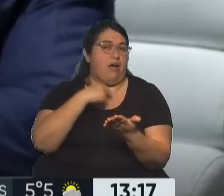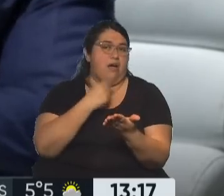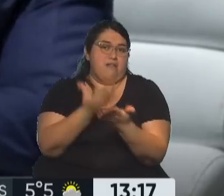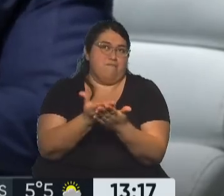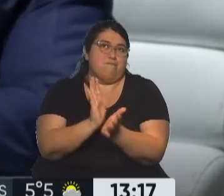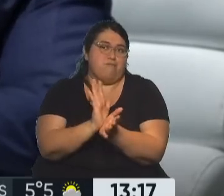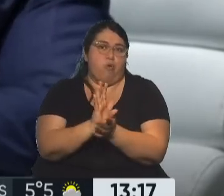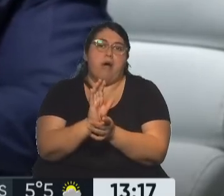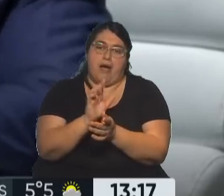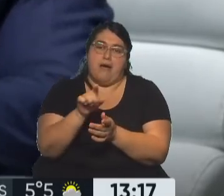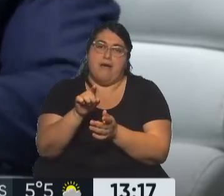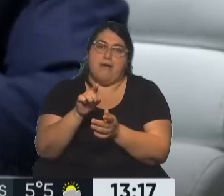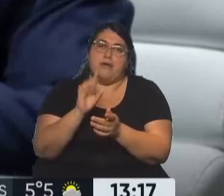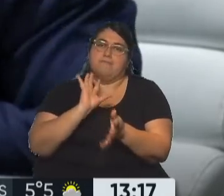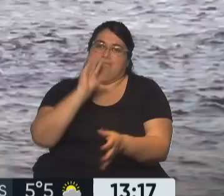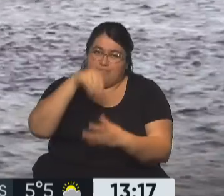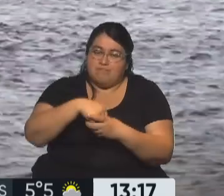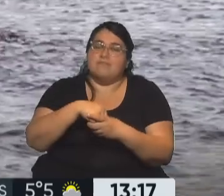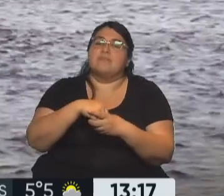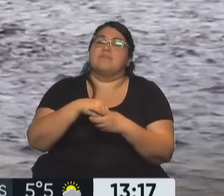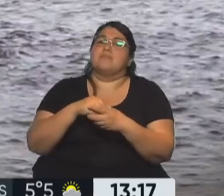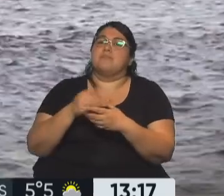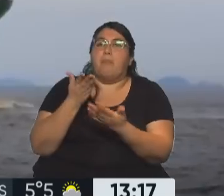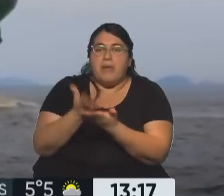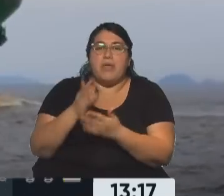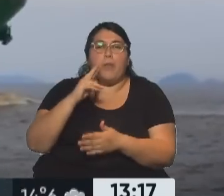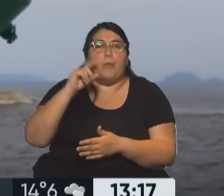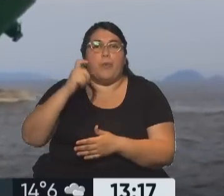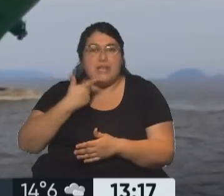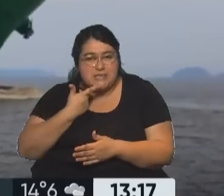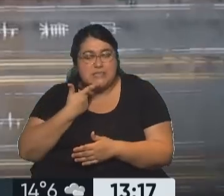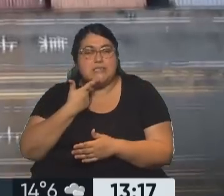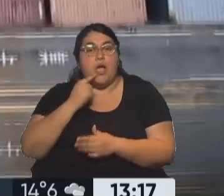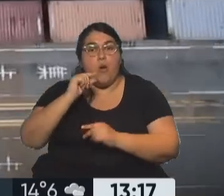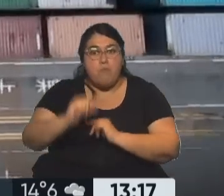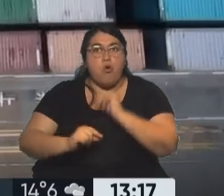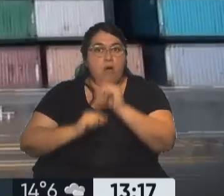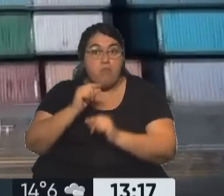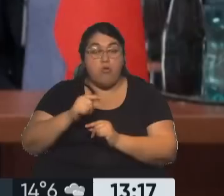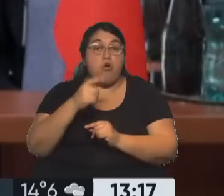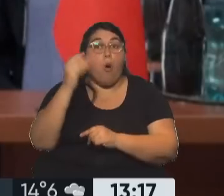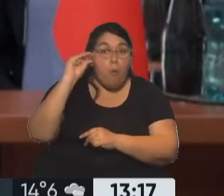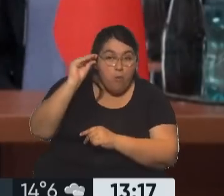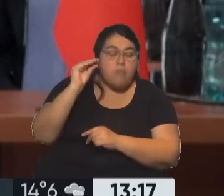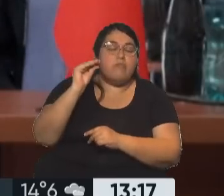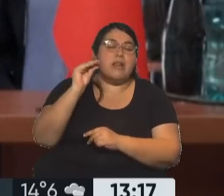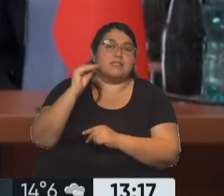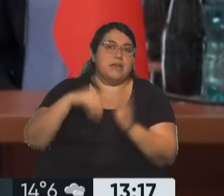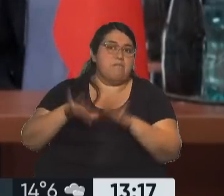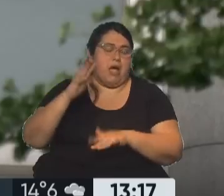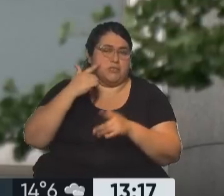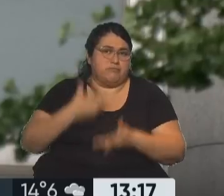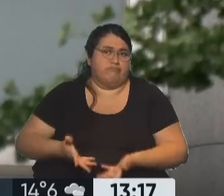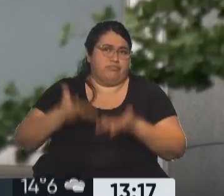Brasil en el escenario mundial a través de su incidencia en los BRICS, que se está convirtiendo en la principal herramienta de la República Popular